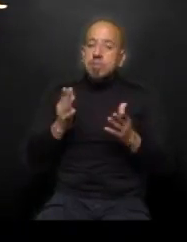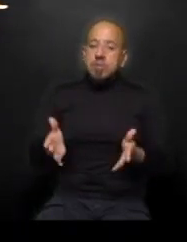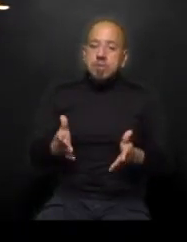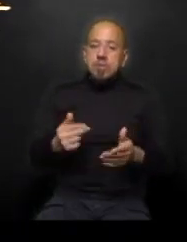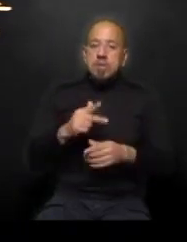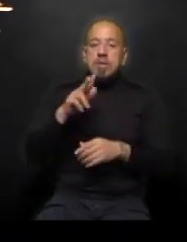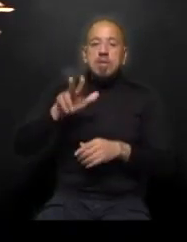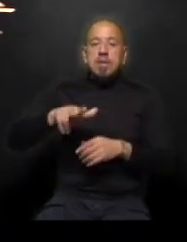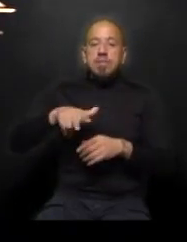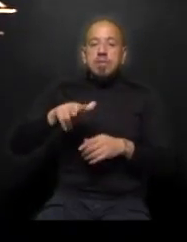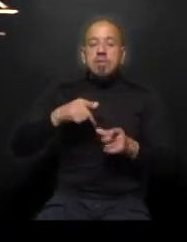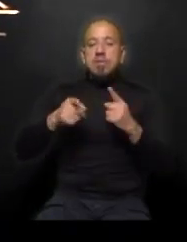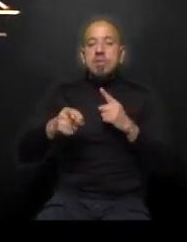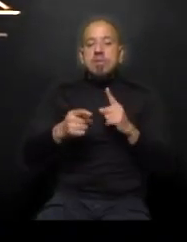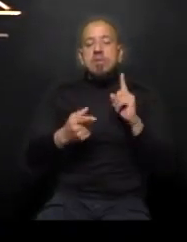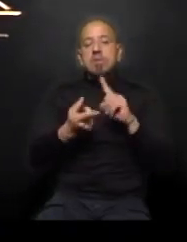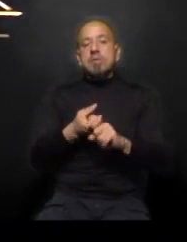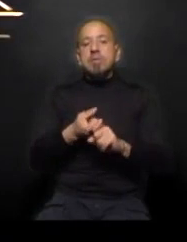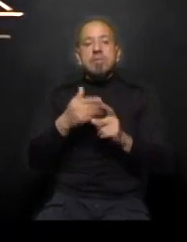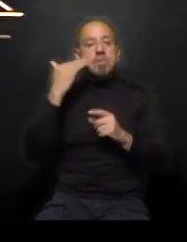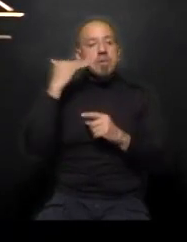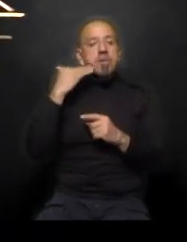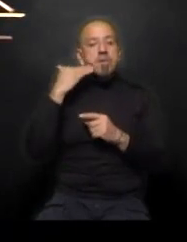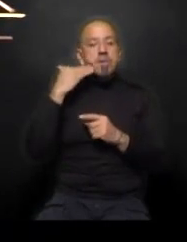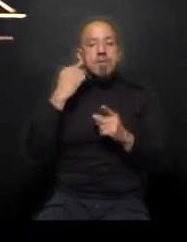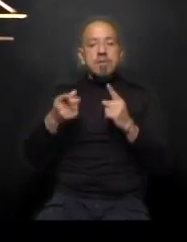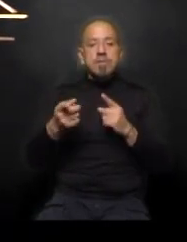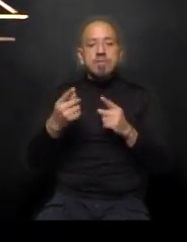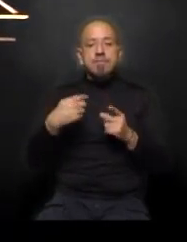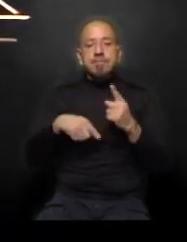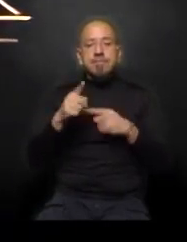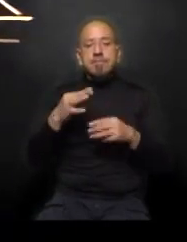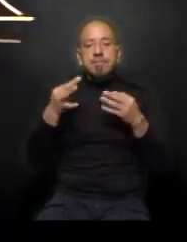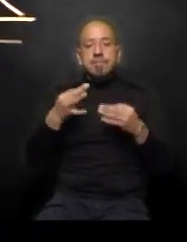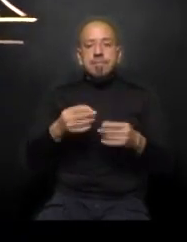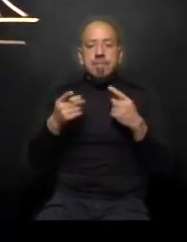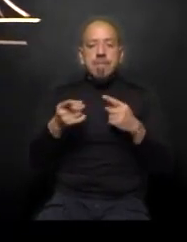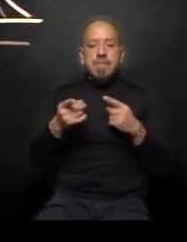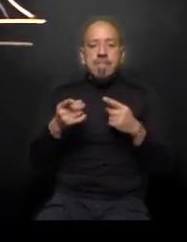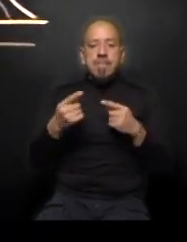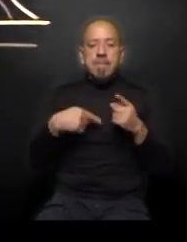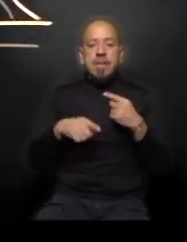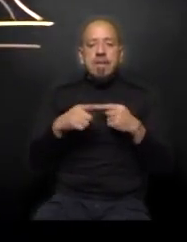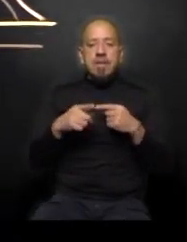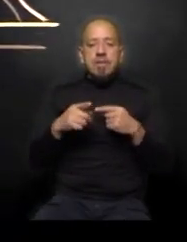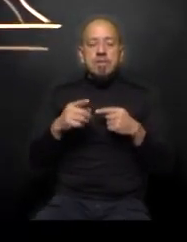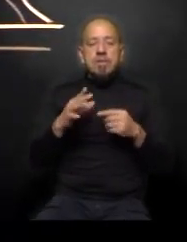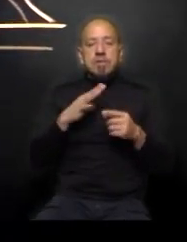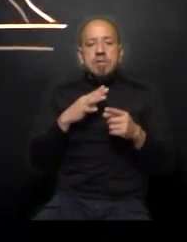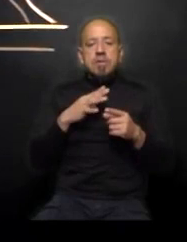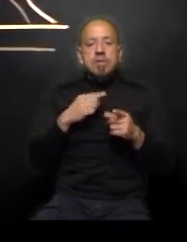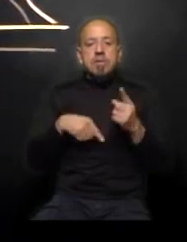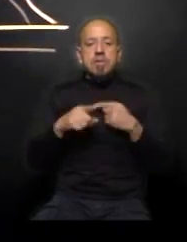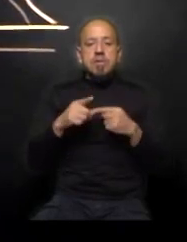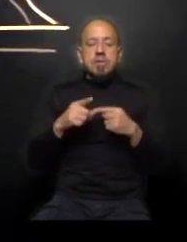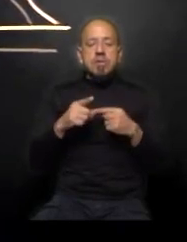tres meses se habían casado en abril vivieron una dicha especial sin duda ella Hubiera deseado menos severidad en